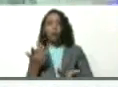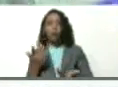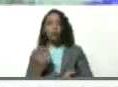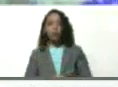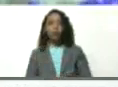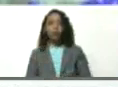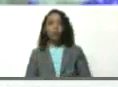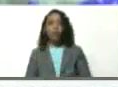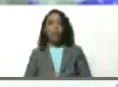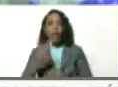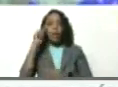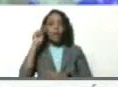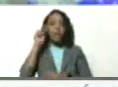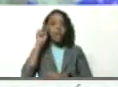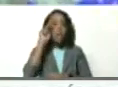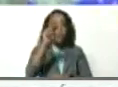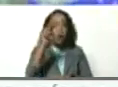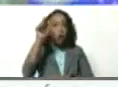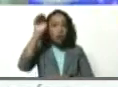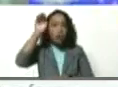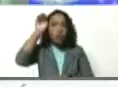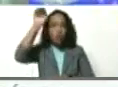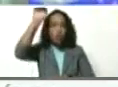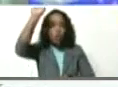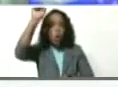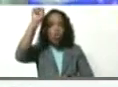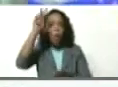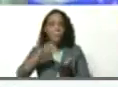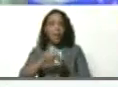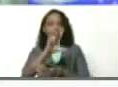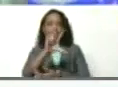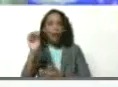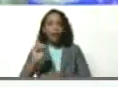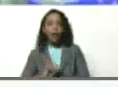y visualicemos el futuro 2030